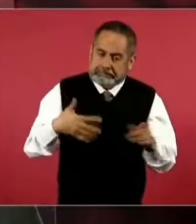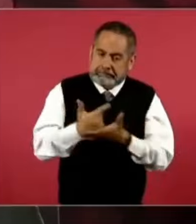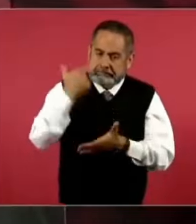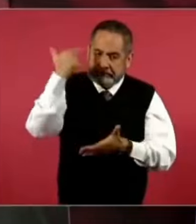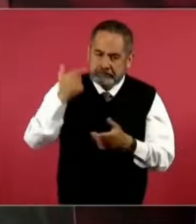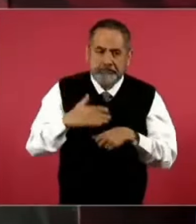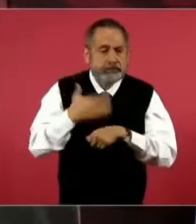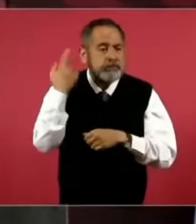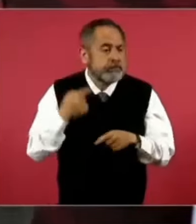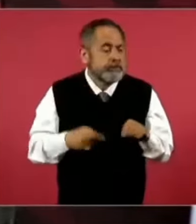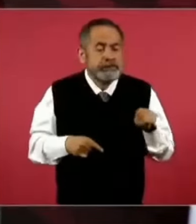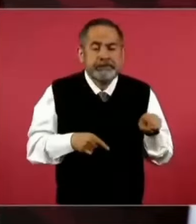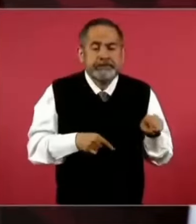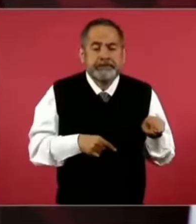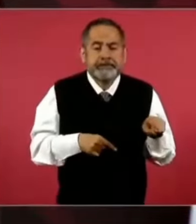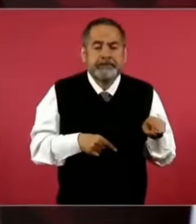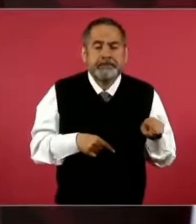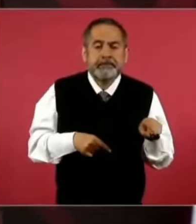porque